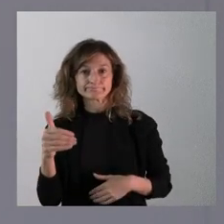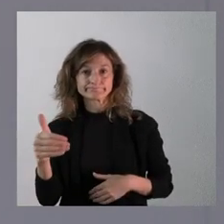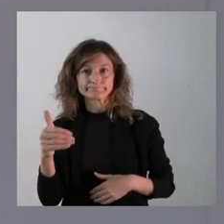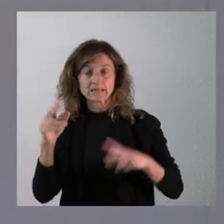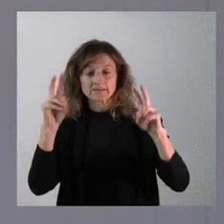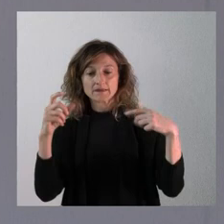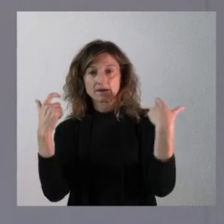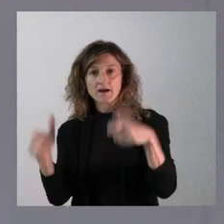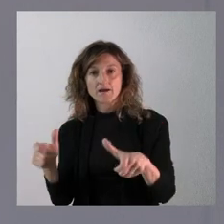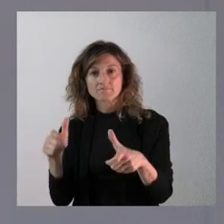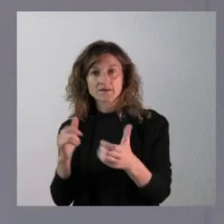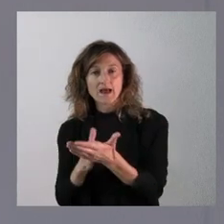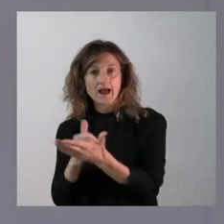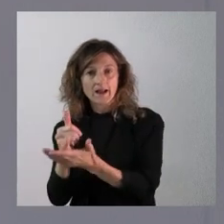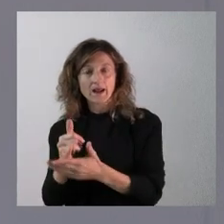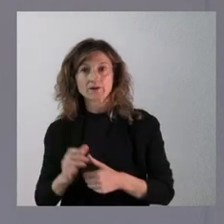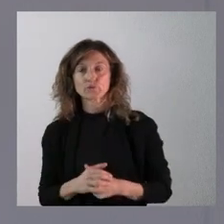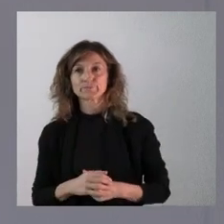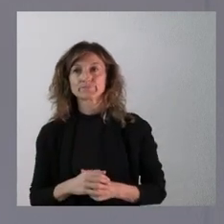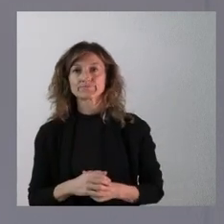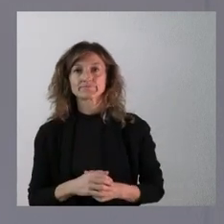este caso ya para no para ese otro ganadero